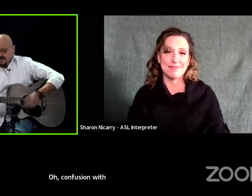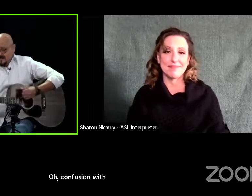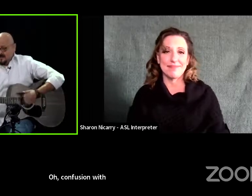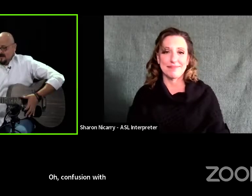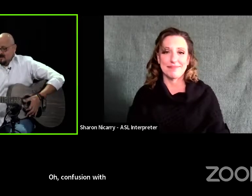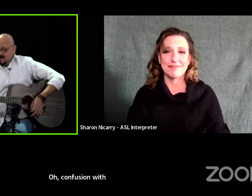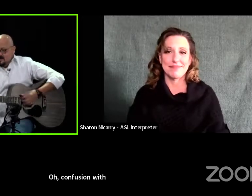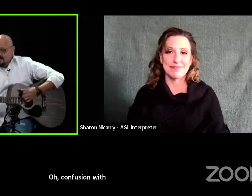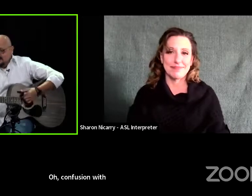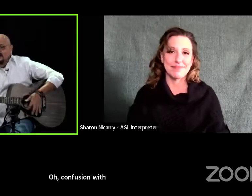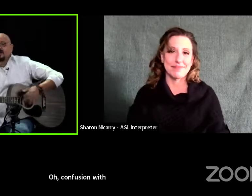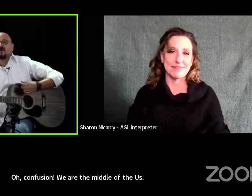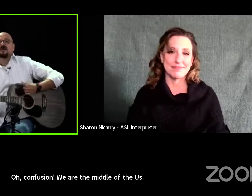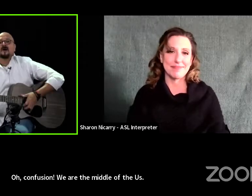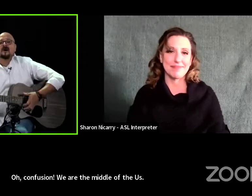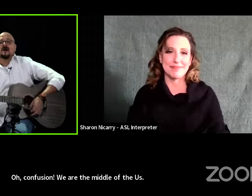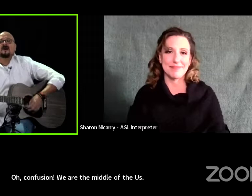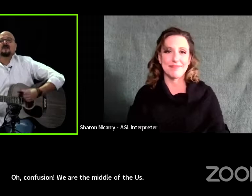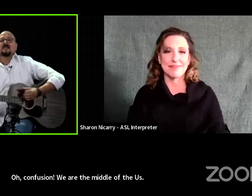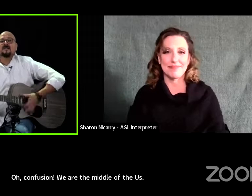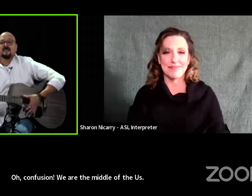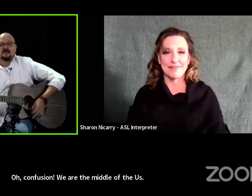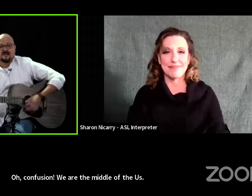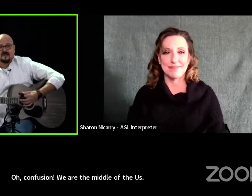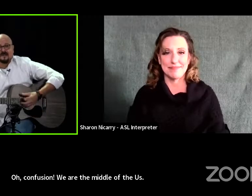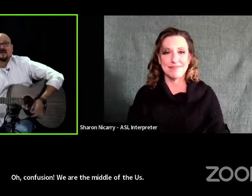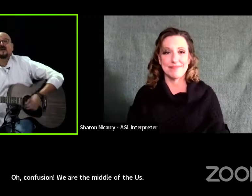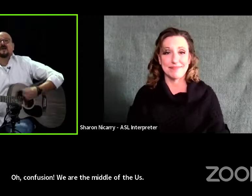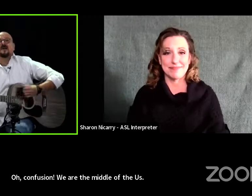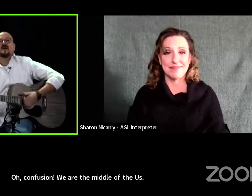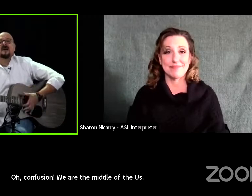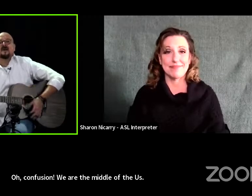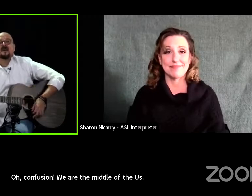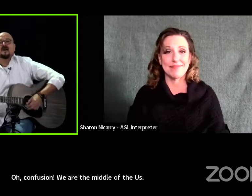melodías, con su forma de